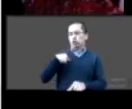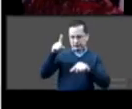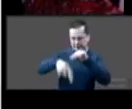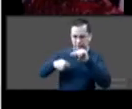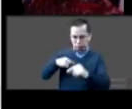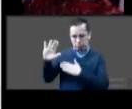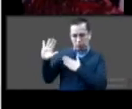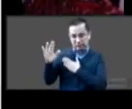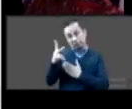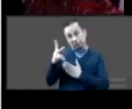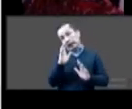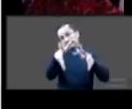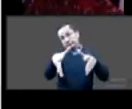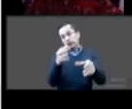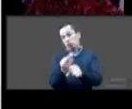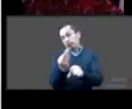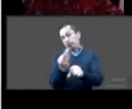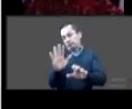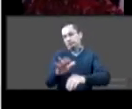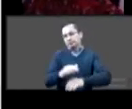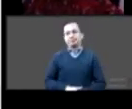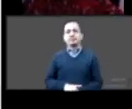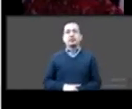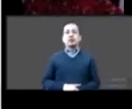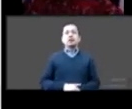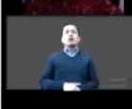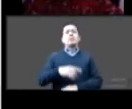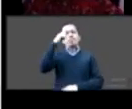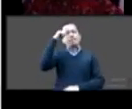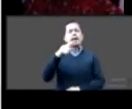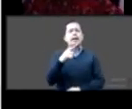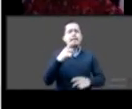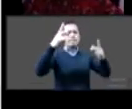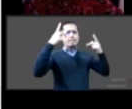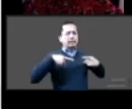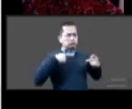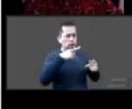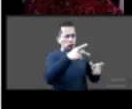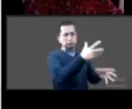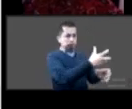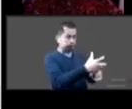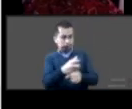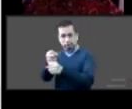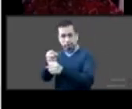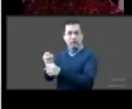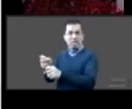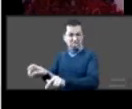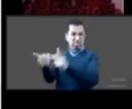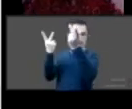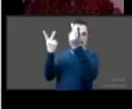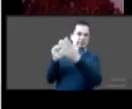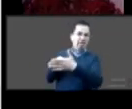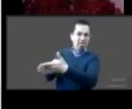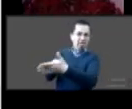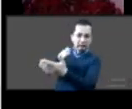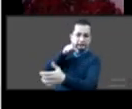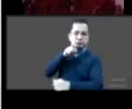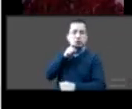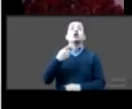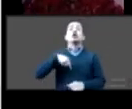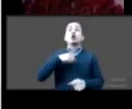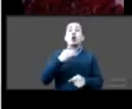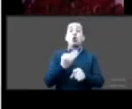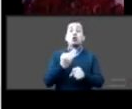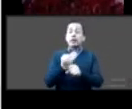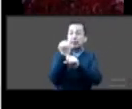¿no? En materia de trata de personas, traemos 52 carpetas de investigación por